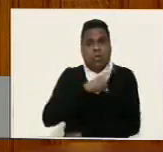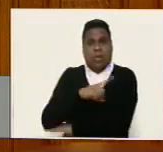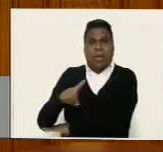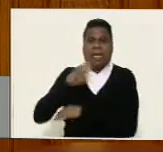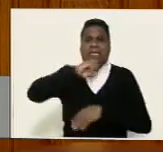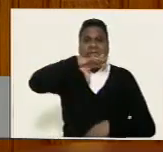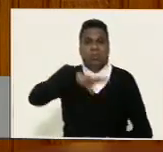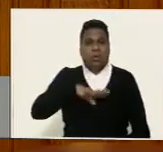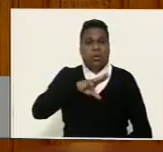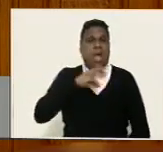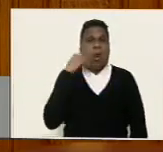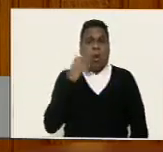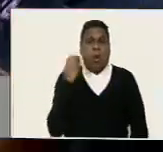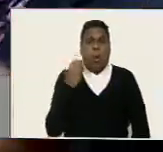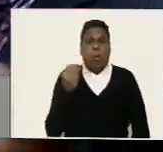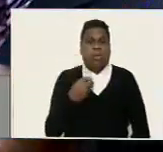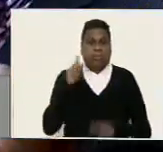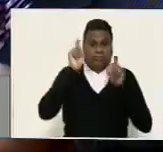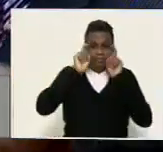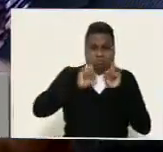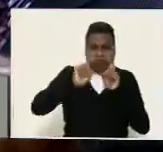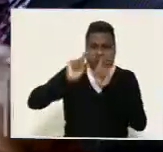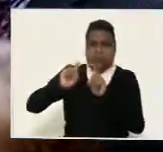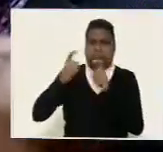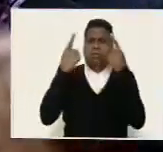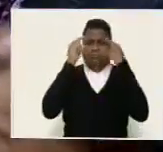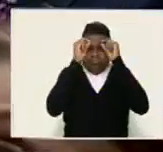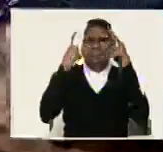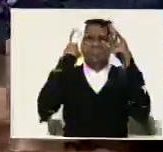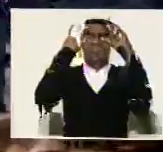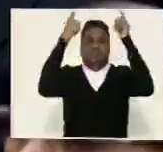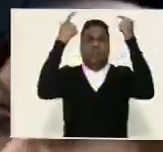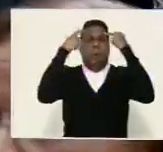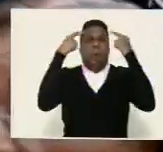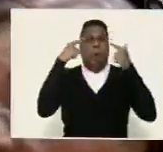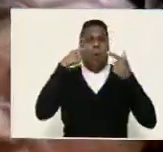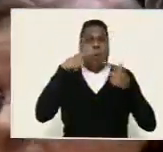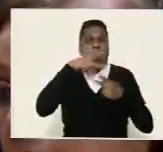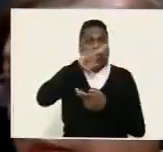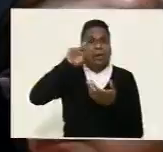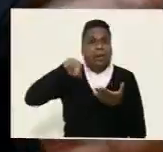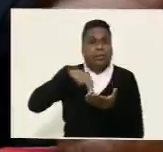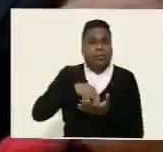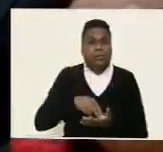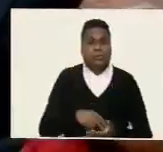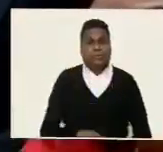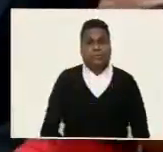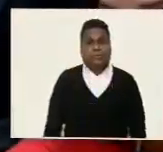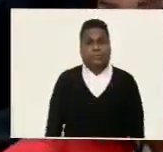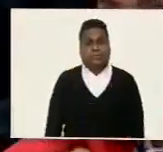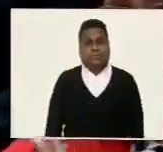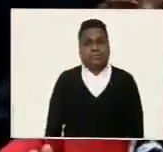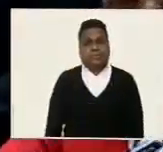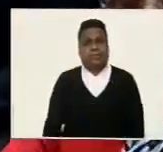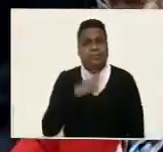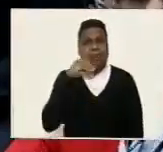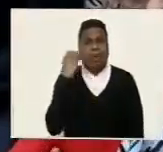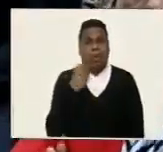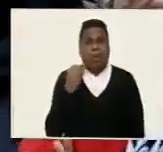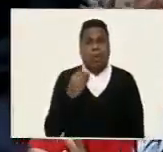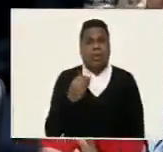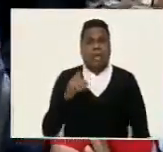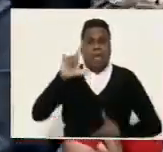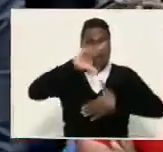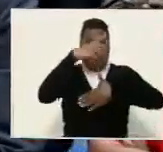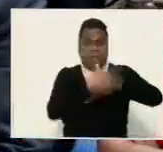jóvenes formados en la Revolución Bolivariana, de hacer un llamado a las juventudes del mundo, a la juventud de la América Latina, que conoció un hombre